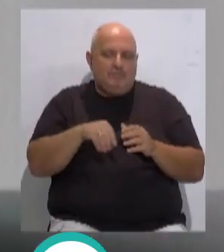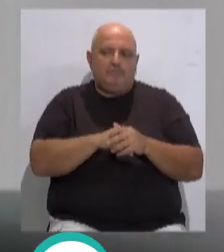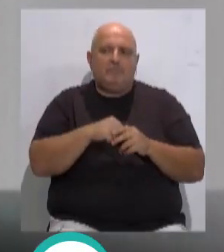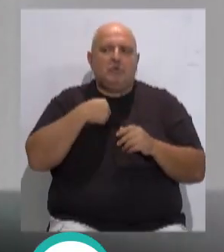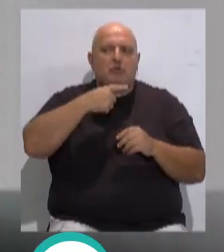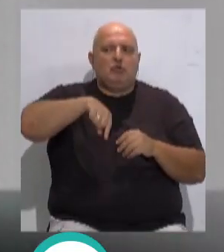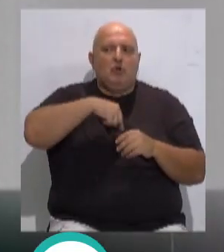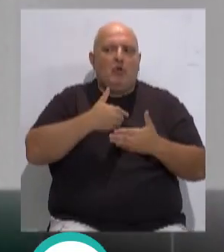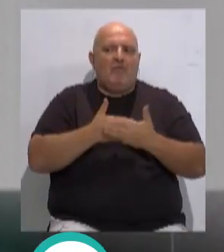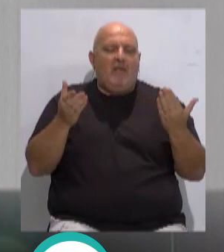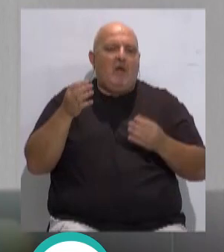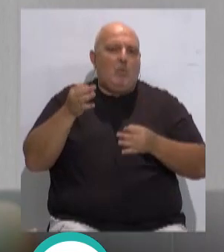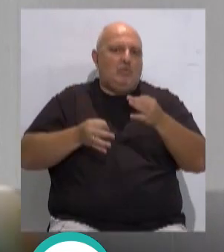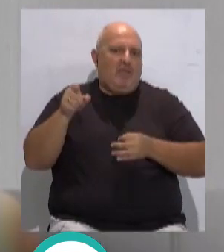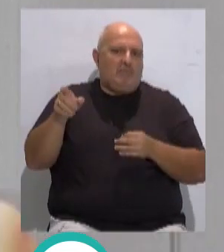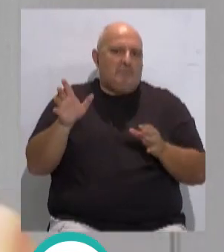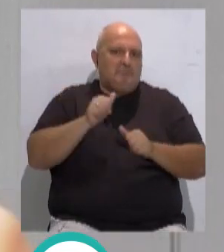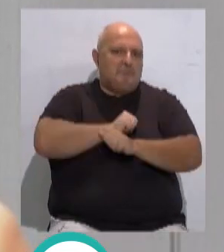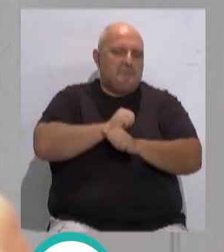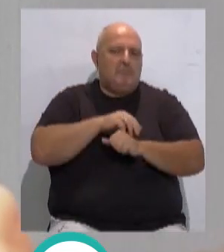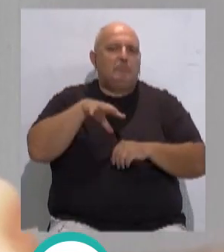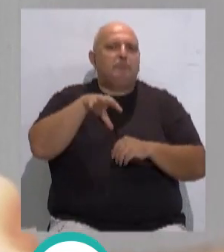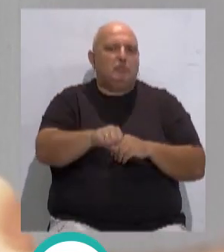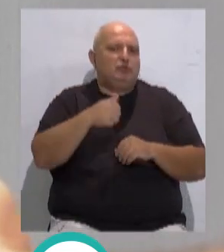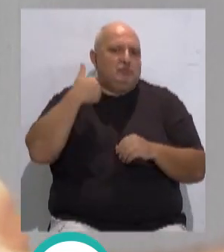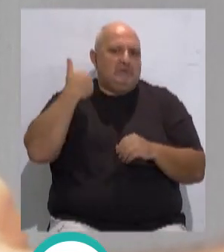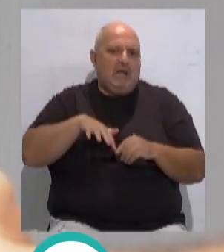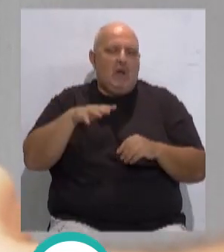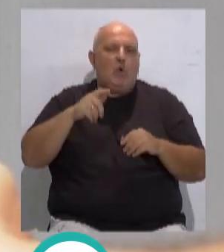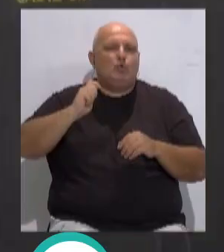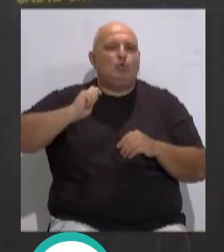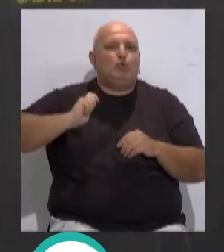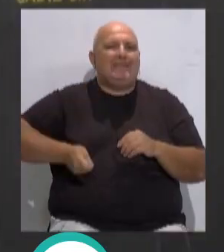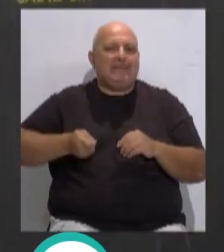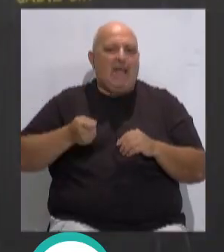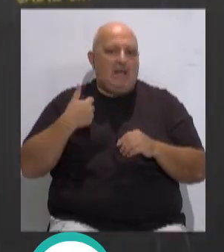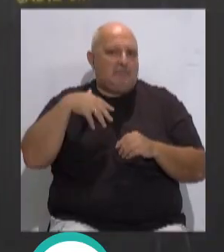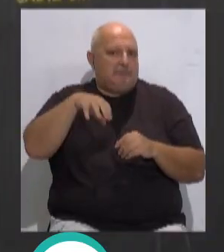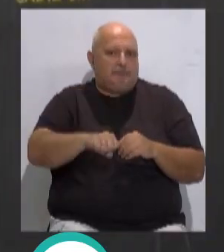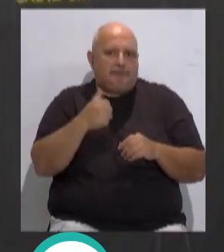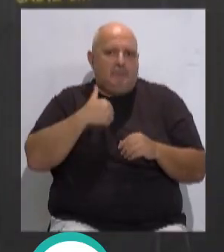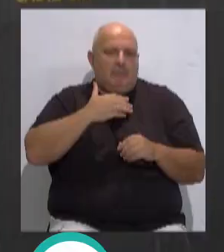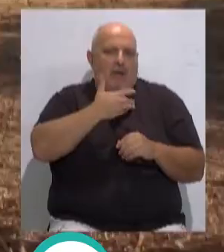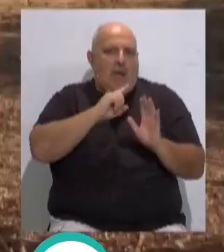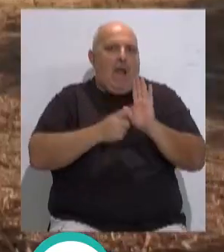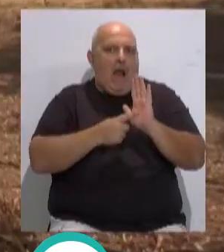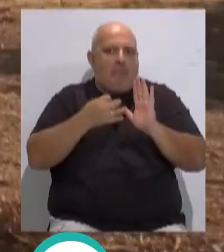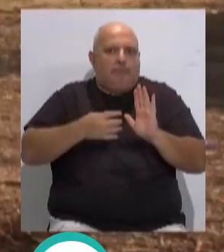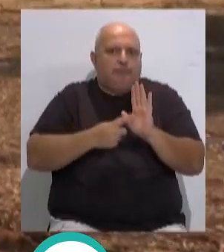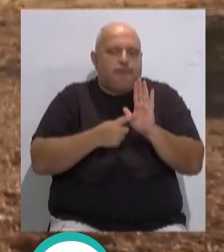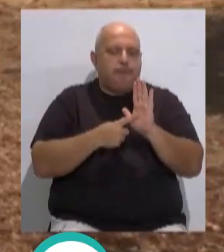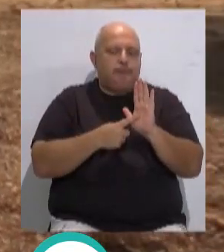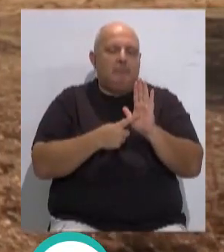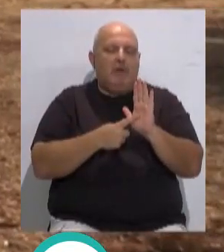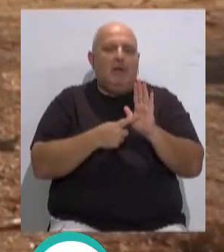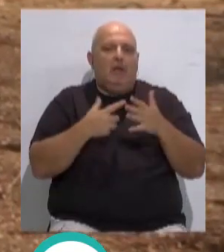nosotros confiamos plenamente en la justicia. Nosotros hemos adquirido estos terrenos en una subasta público, una subasta pública legal, que se mantenía precisamente